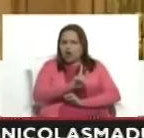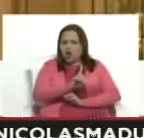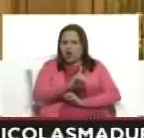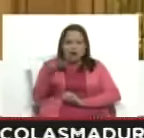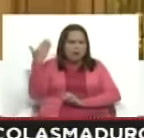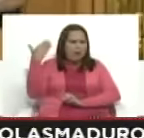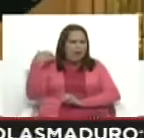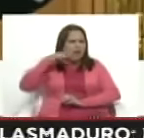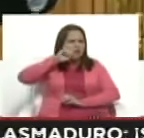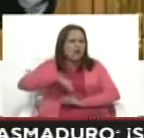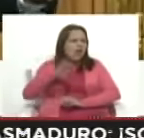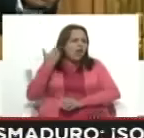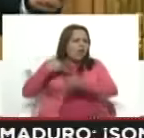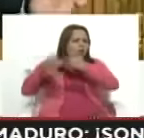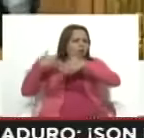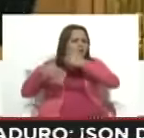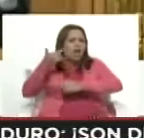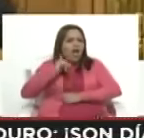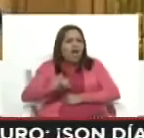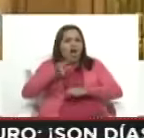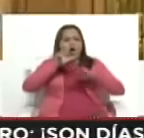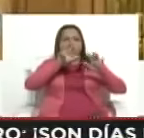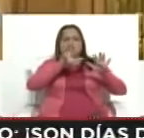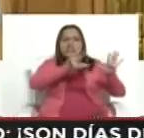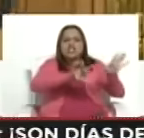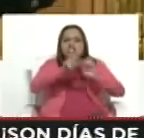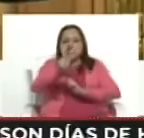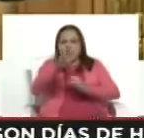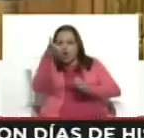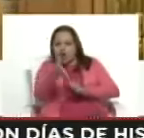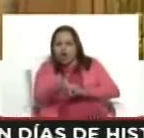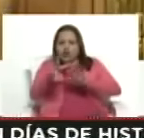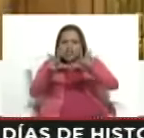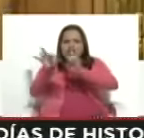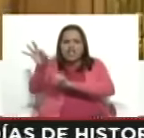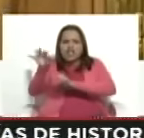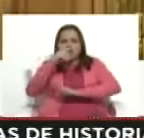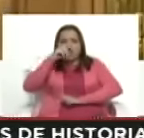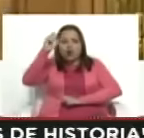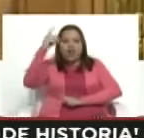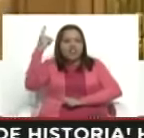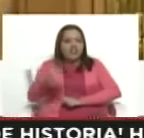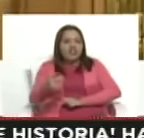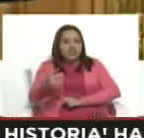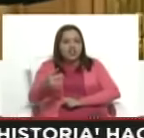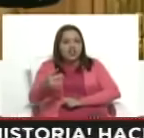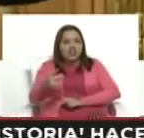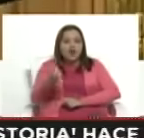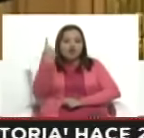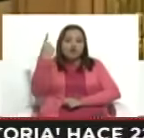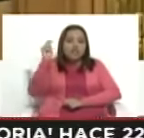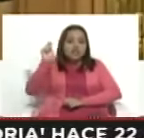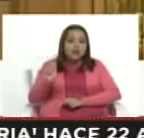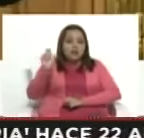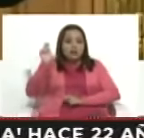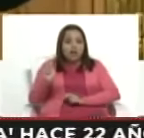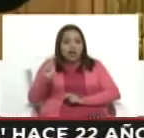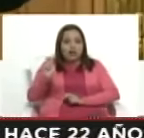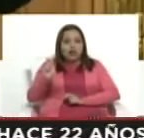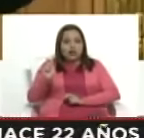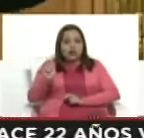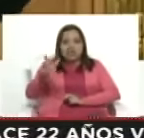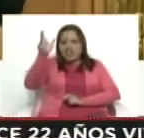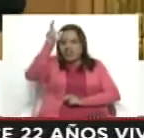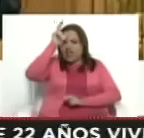atrás vale. Que estamos 82, 83. Y Nicolás tenía que llevarse a un diputado de